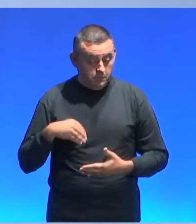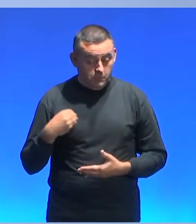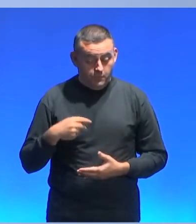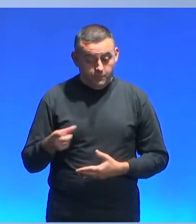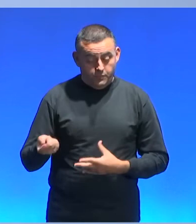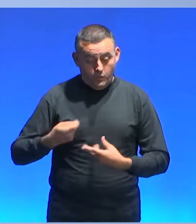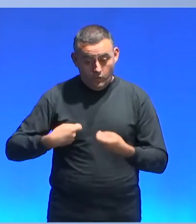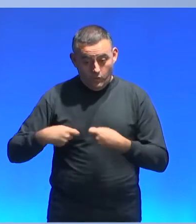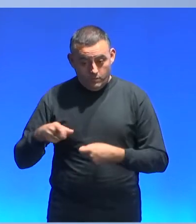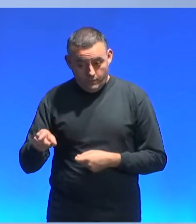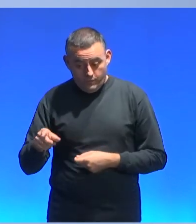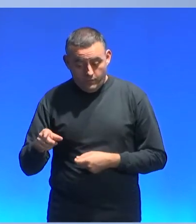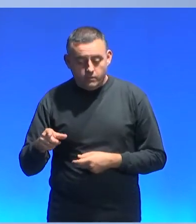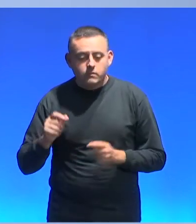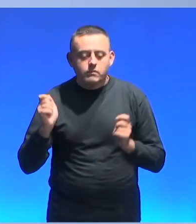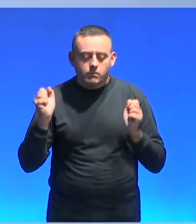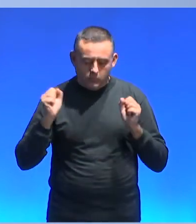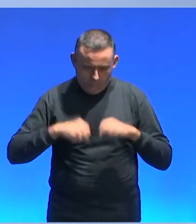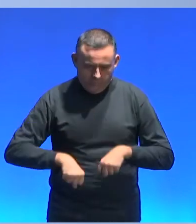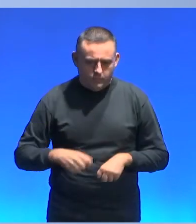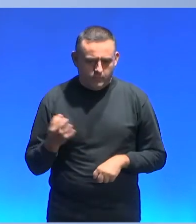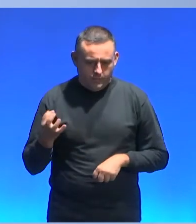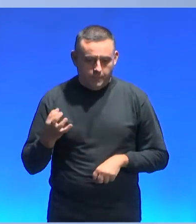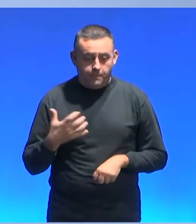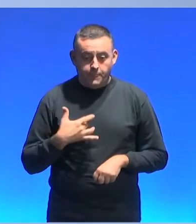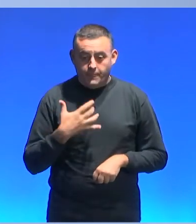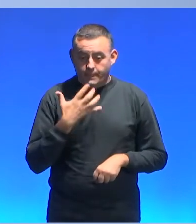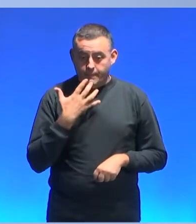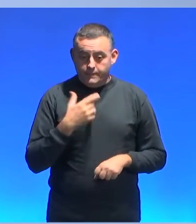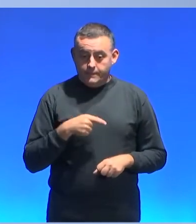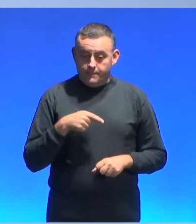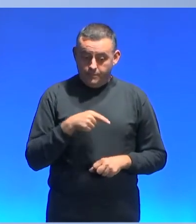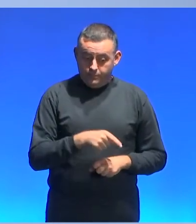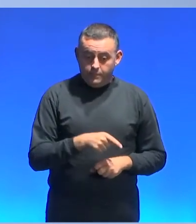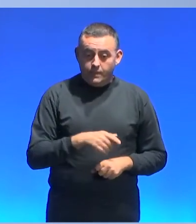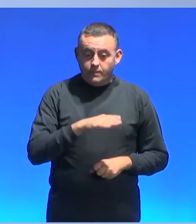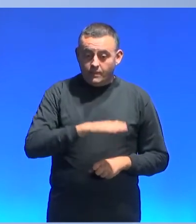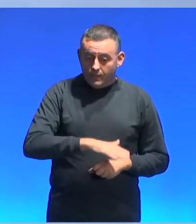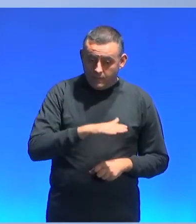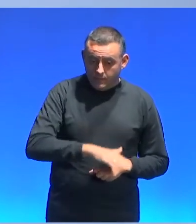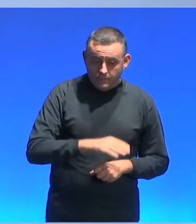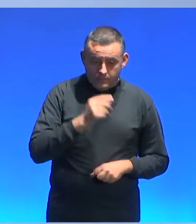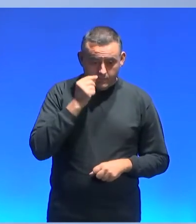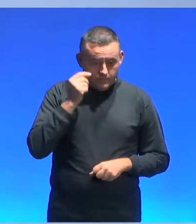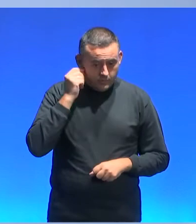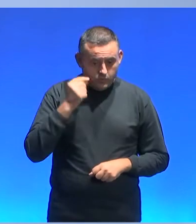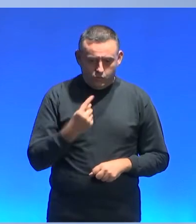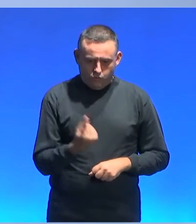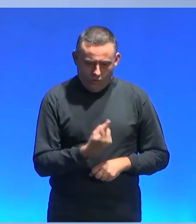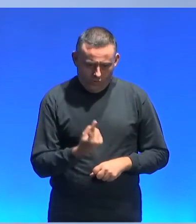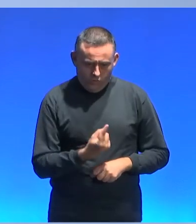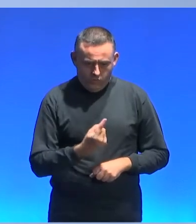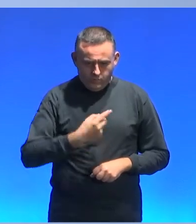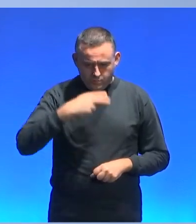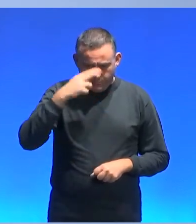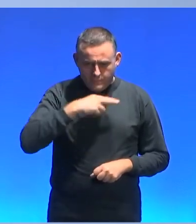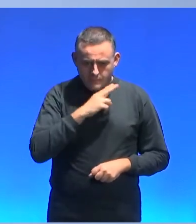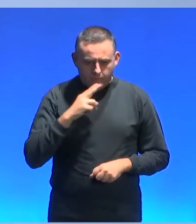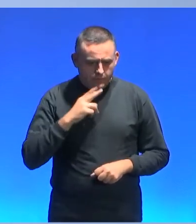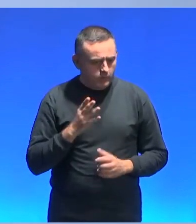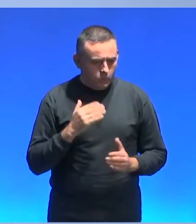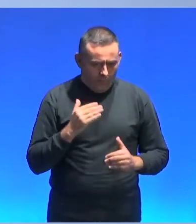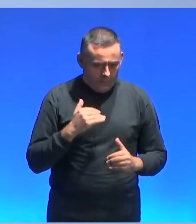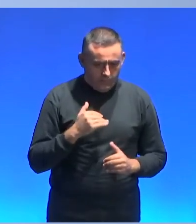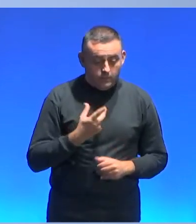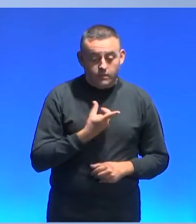si entraba una niña o un niño que se movían sin adultos, él asumía la responsabilidad que no salían de